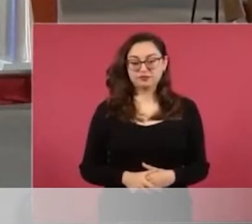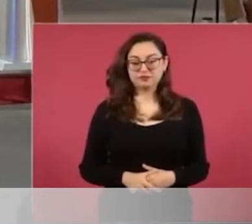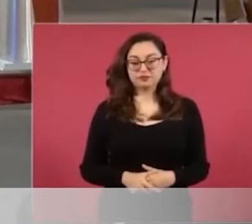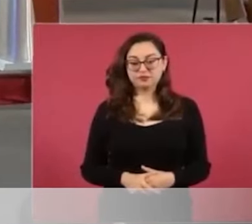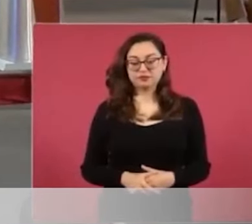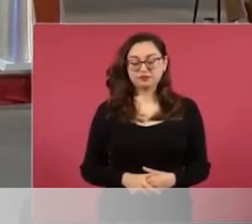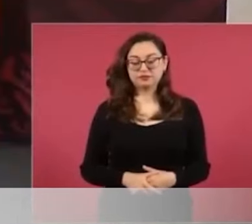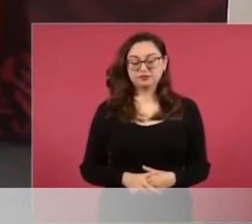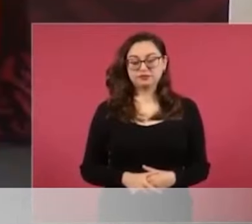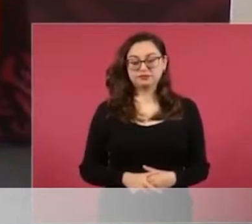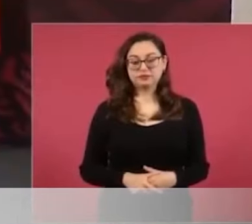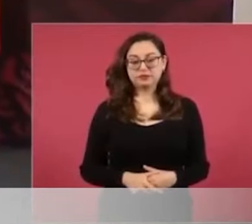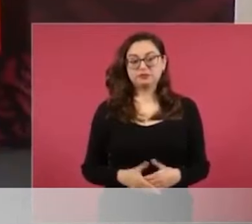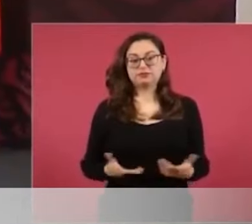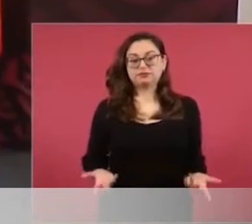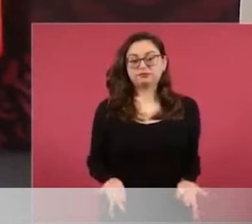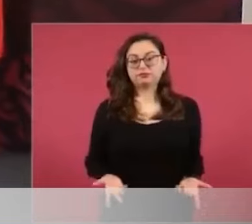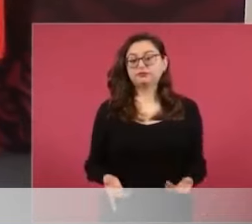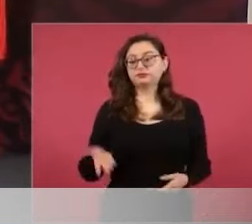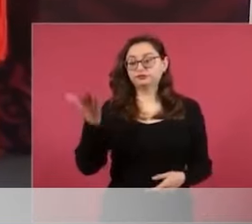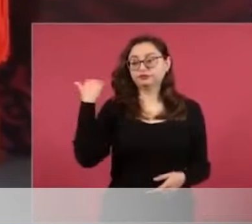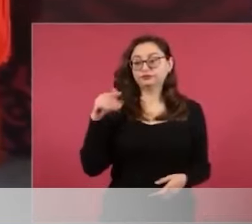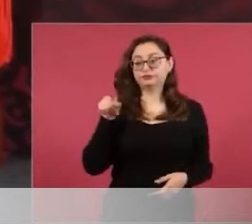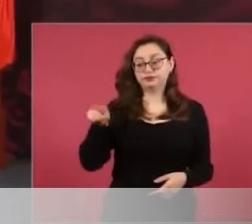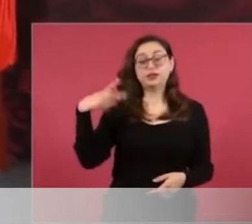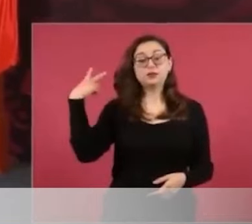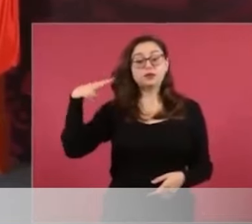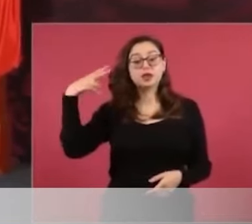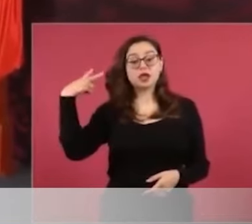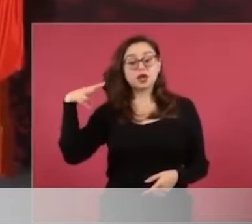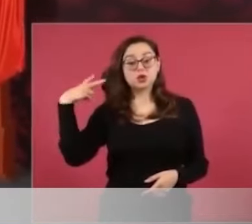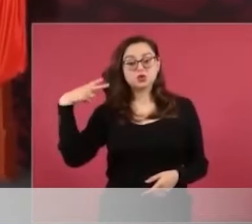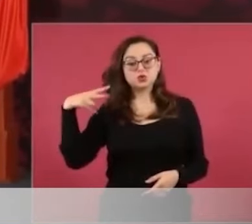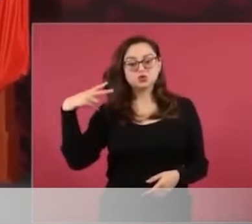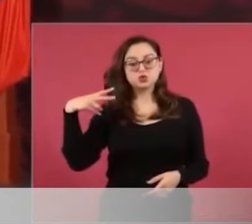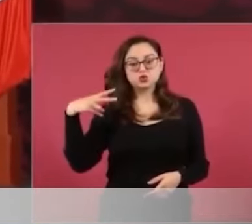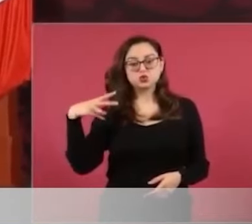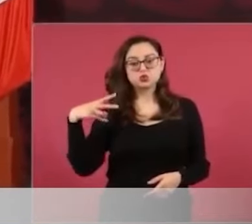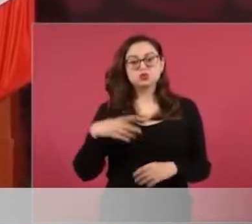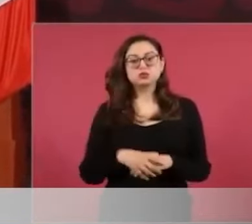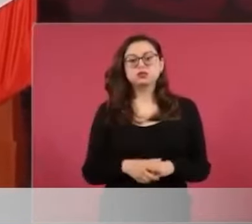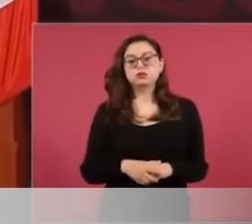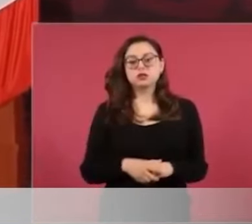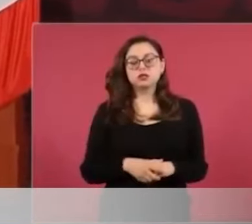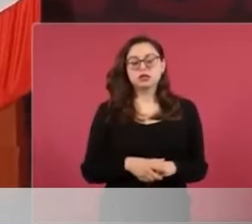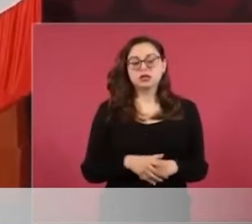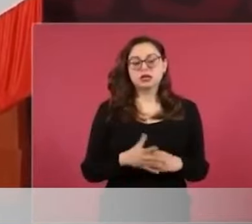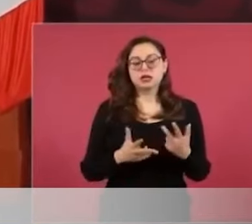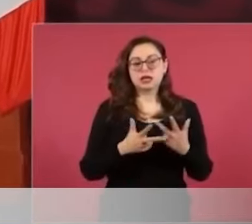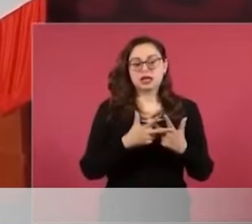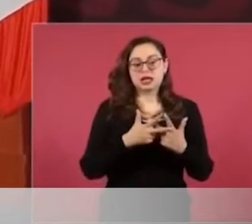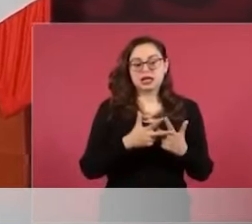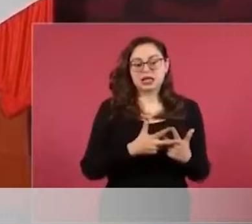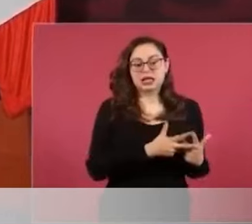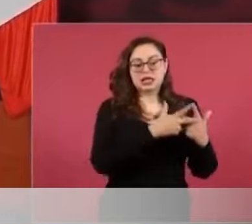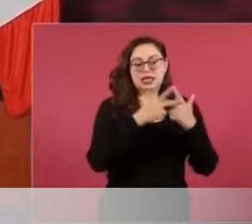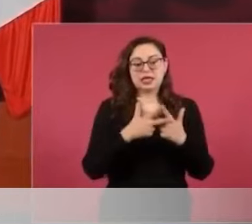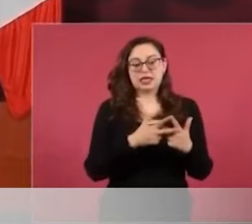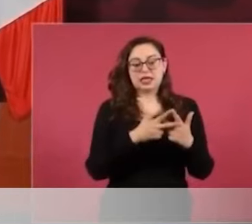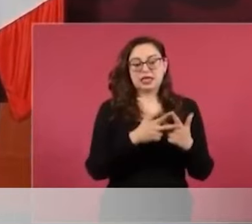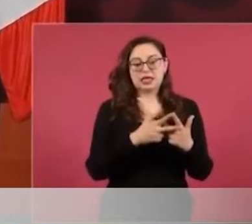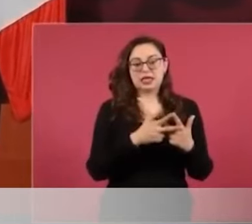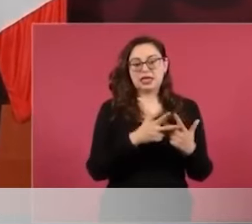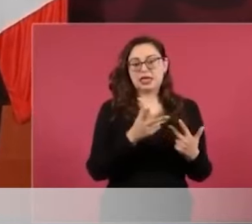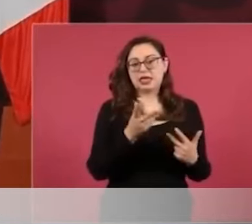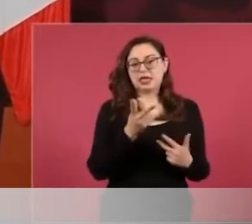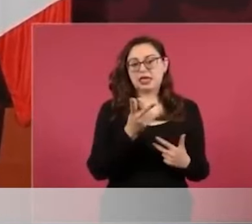a Rocío nal en Televisa porque Tenían